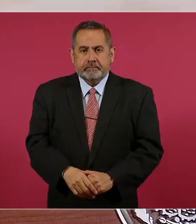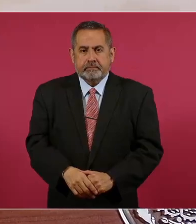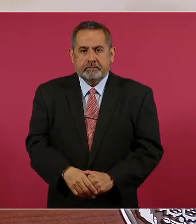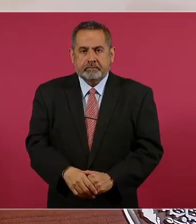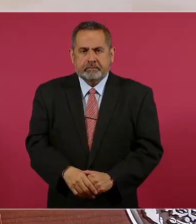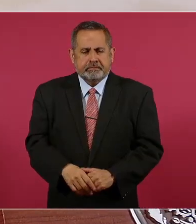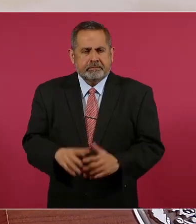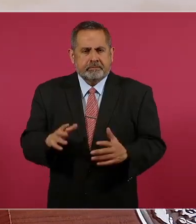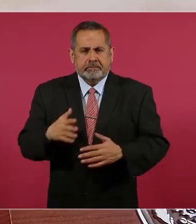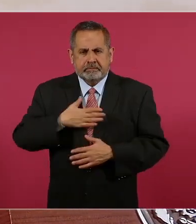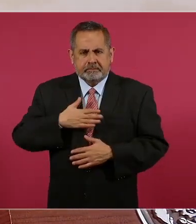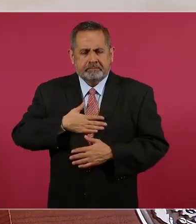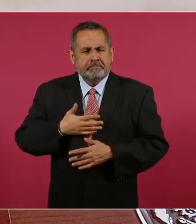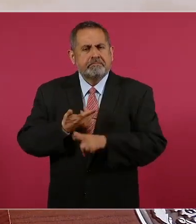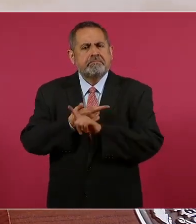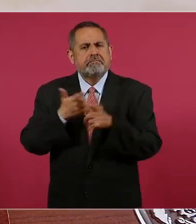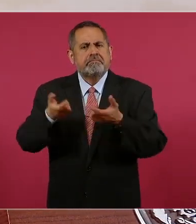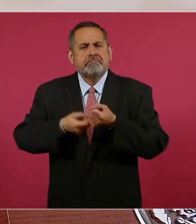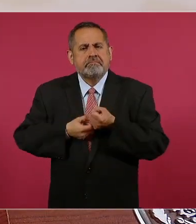mis libertades.